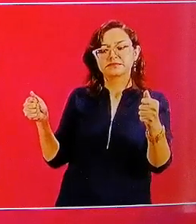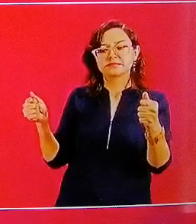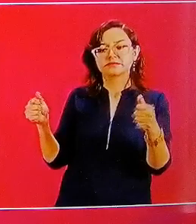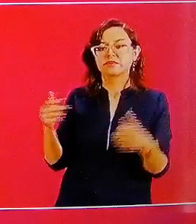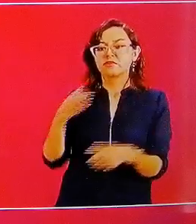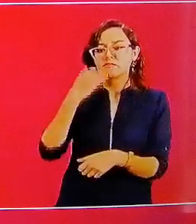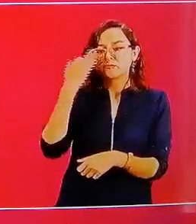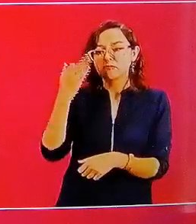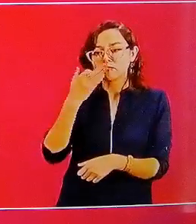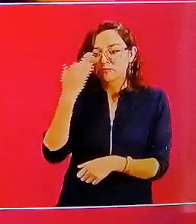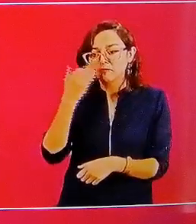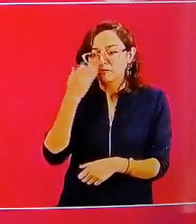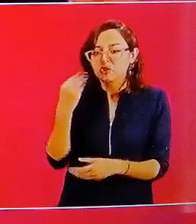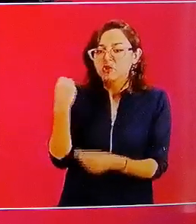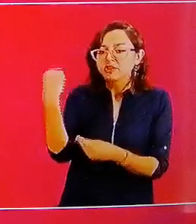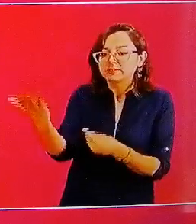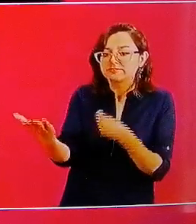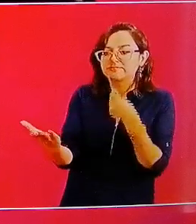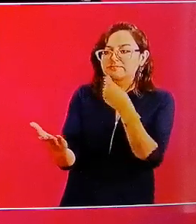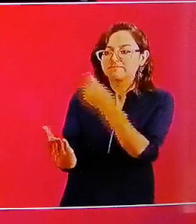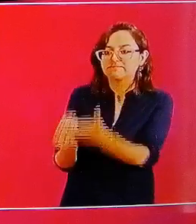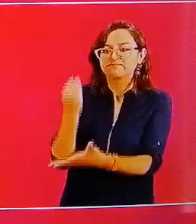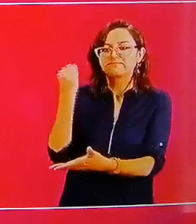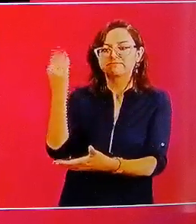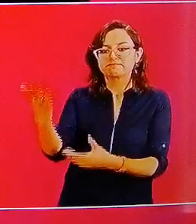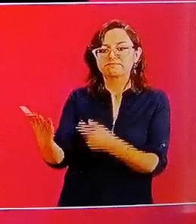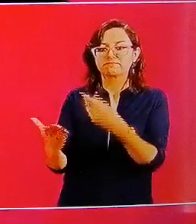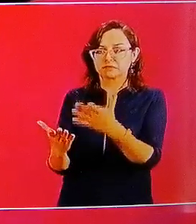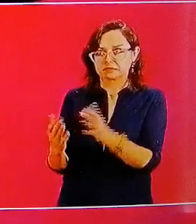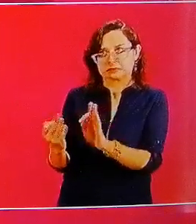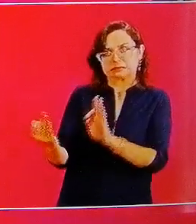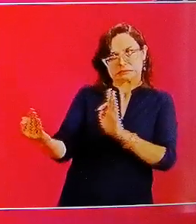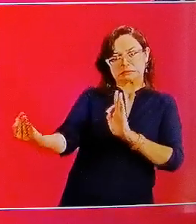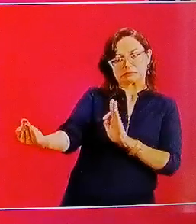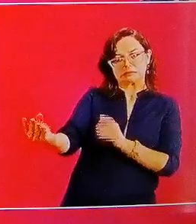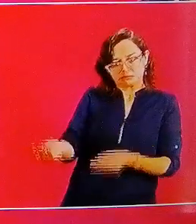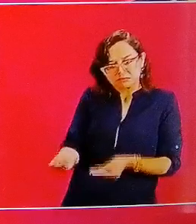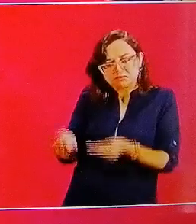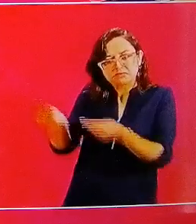Con ramos de flores, los niños, guardando distancia.